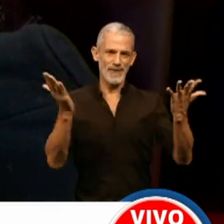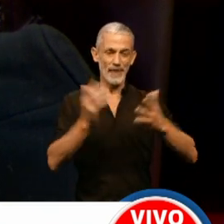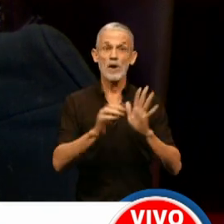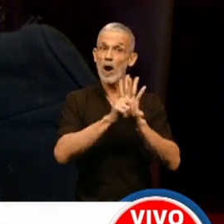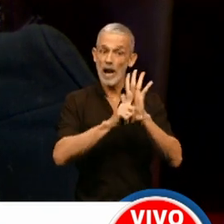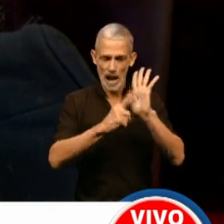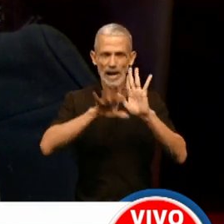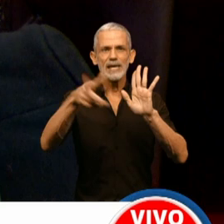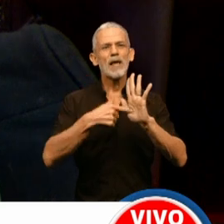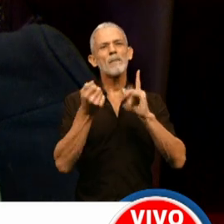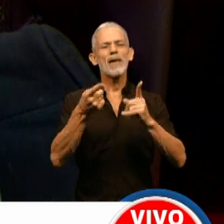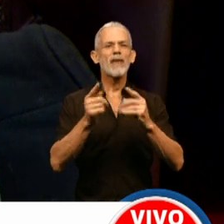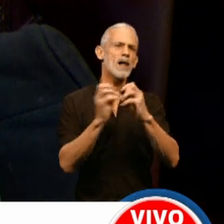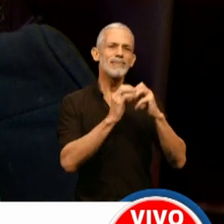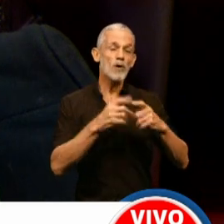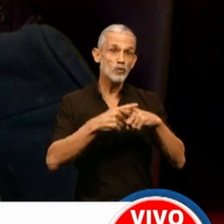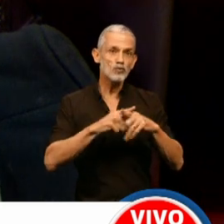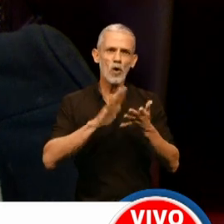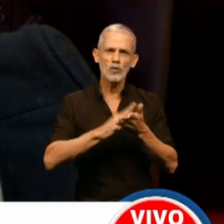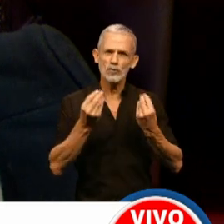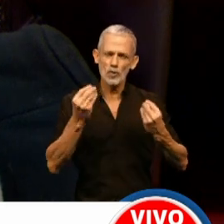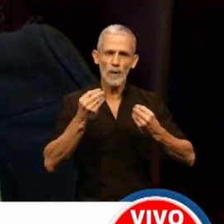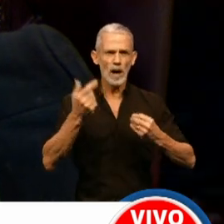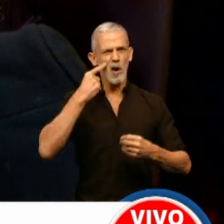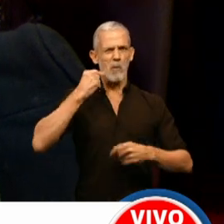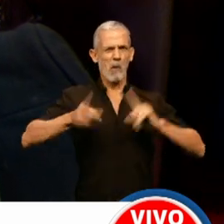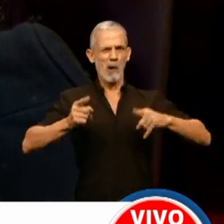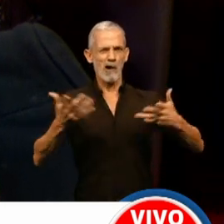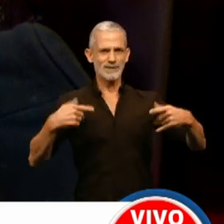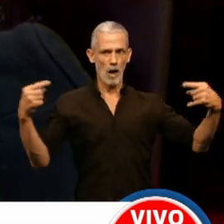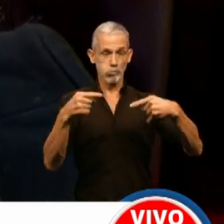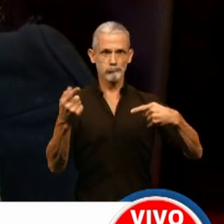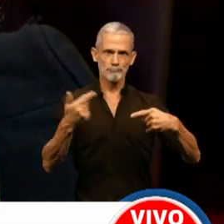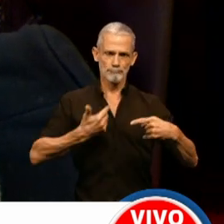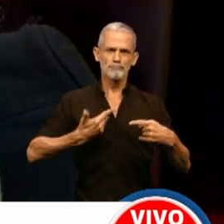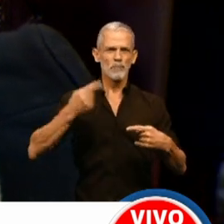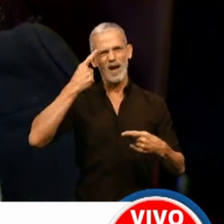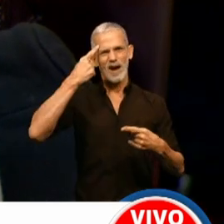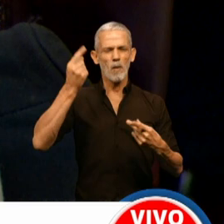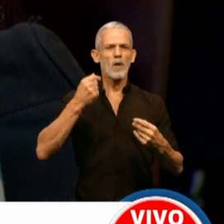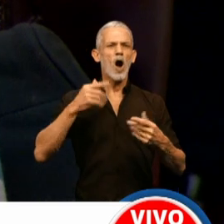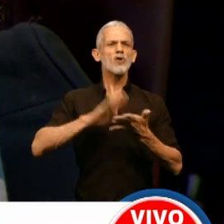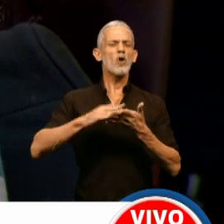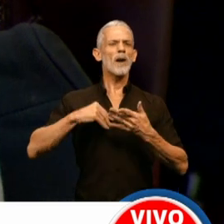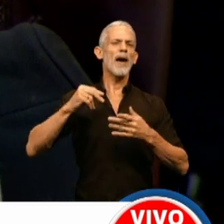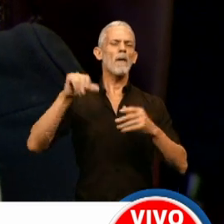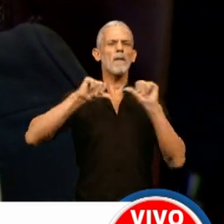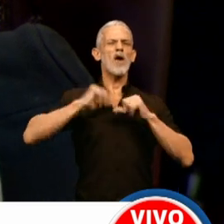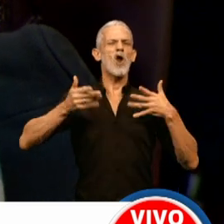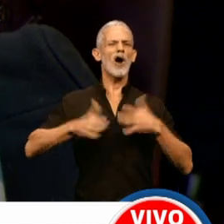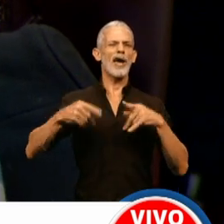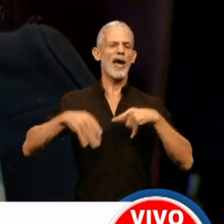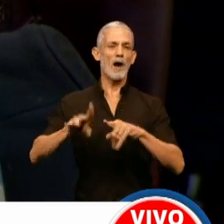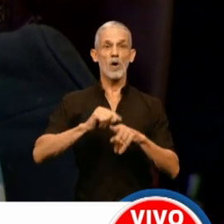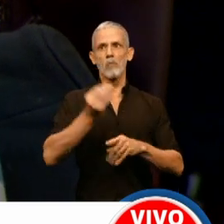ley viene también a traer una discusión que ataca el corazón del patriarcado ataca la nación la noción del biológico hoy discutimos